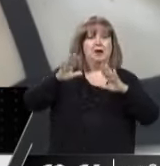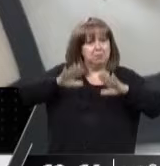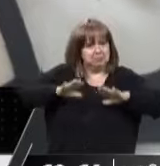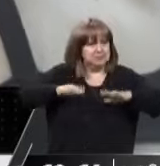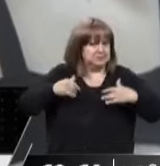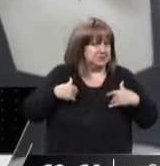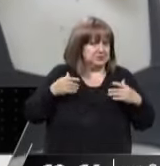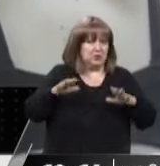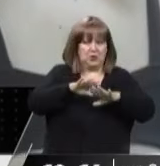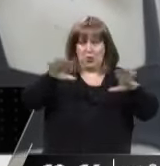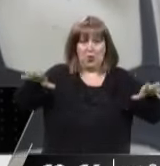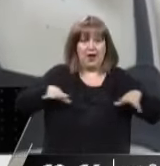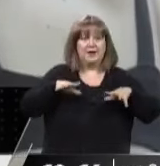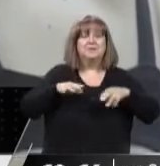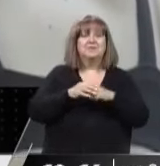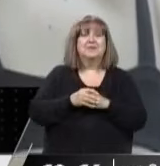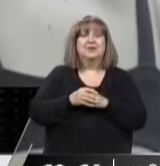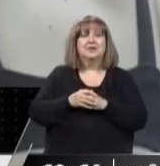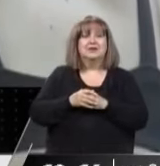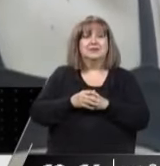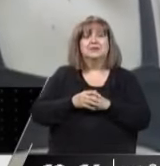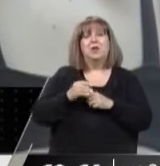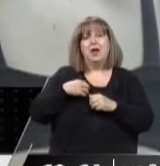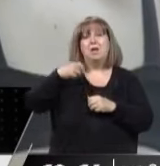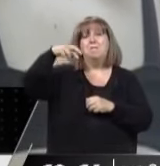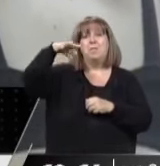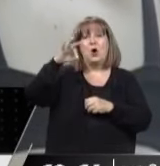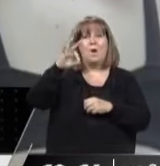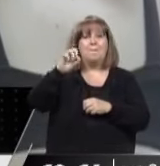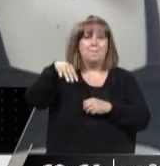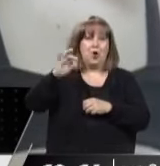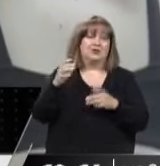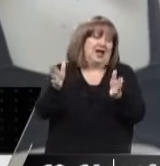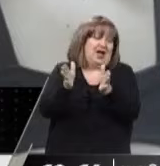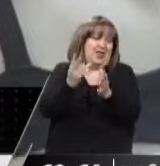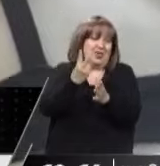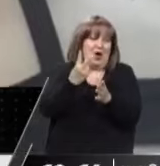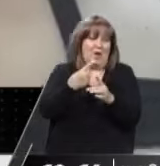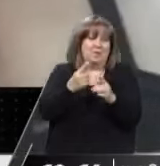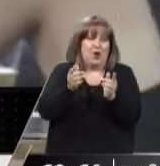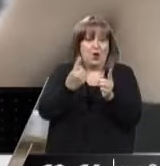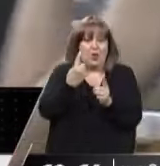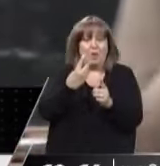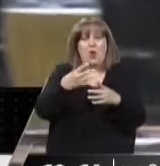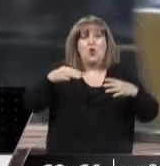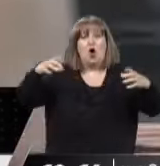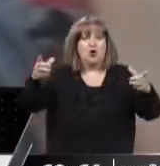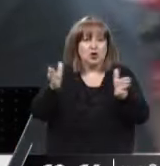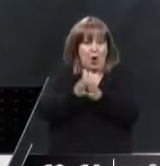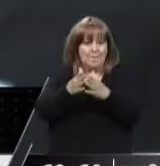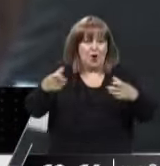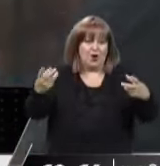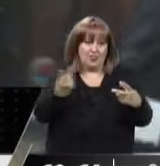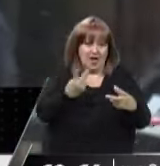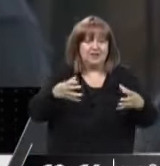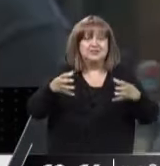que bueno. ¿Con promos también? Vamos a estar con promos. Buenísimo. Muchos me han dicho, Juli, que van a pasar de largo, que han pensado venir, comer